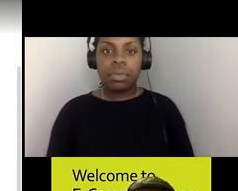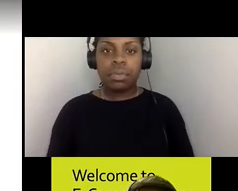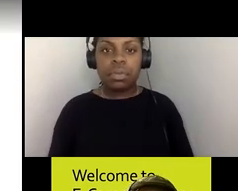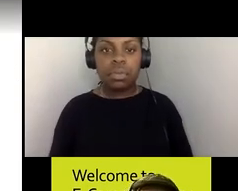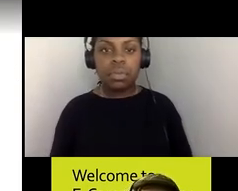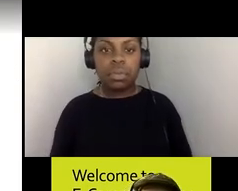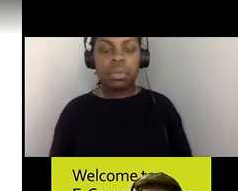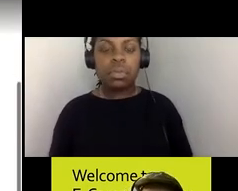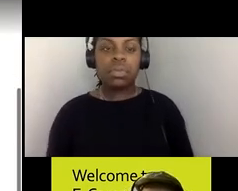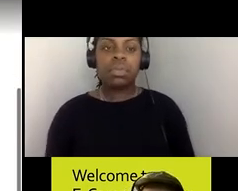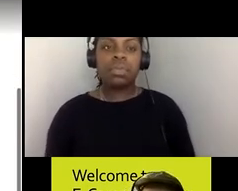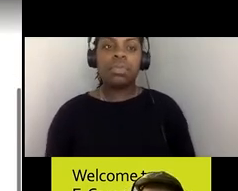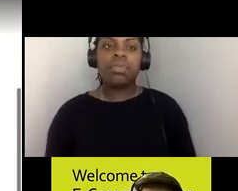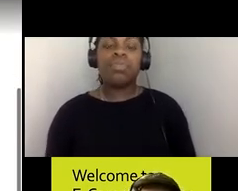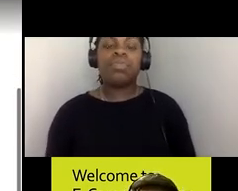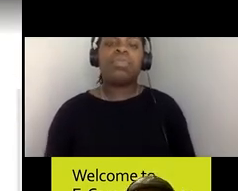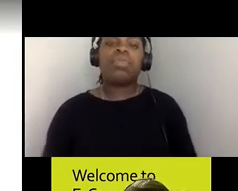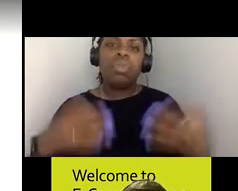Y lo que pueden hacer aquí,